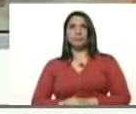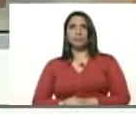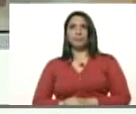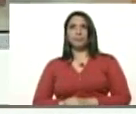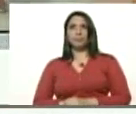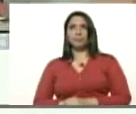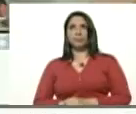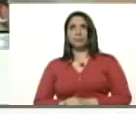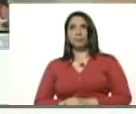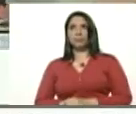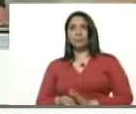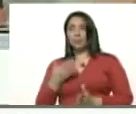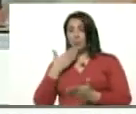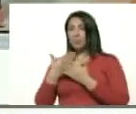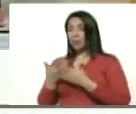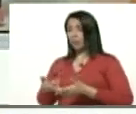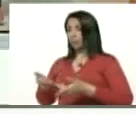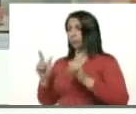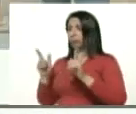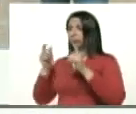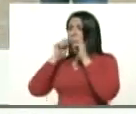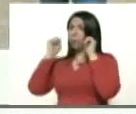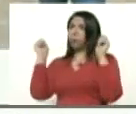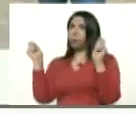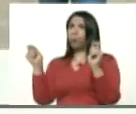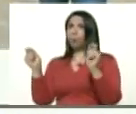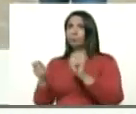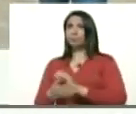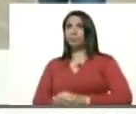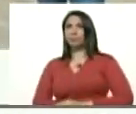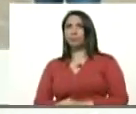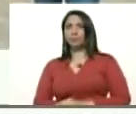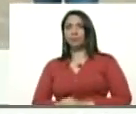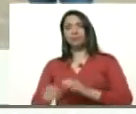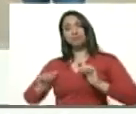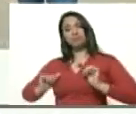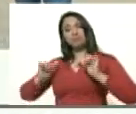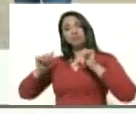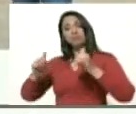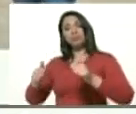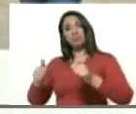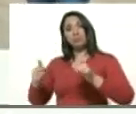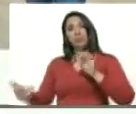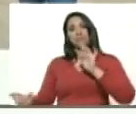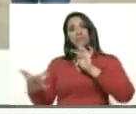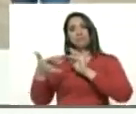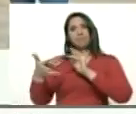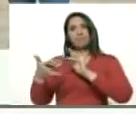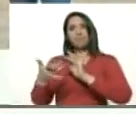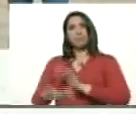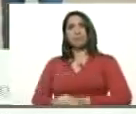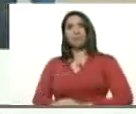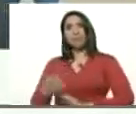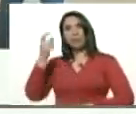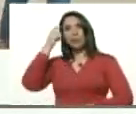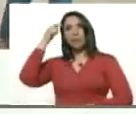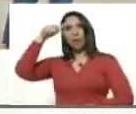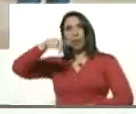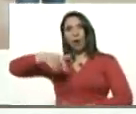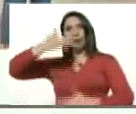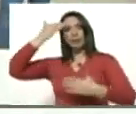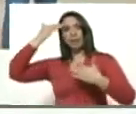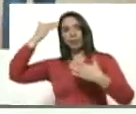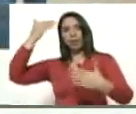Pido autorización para quitarme el tapaboca y iniciar este pase el día de hoy,